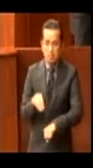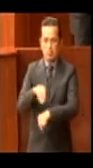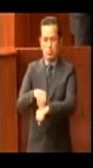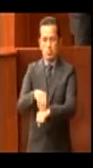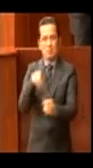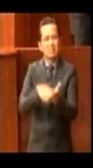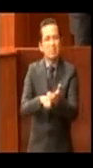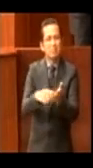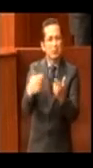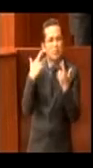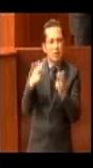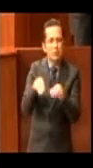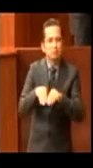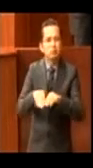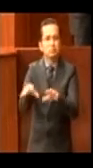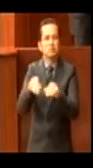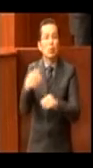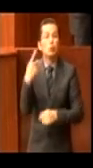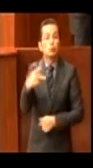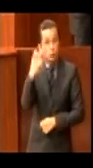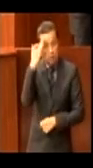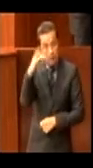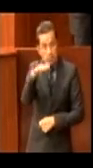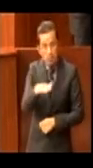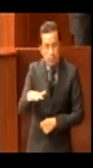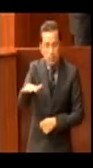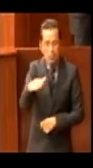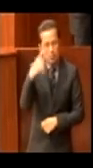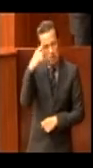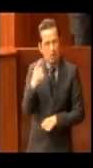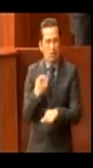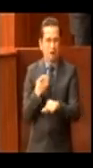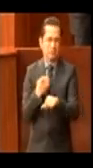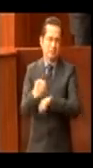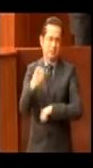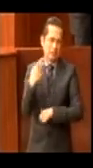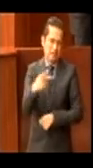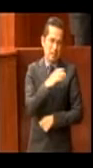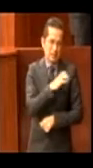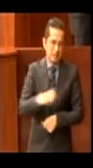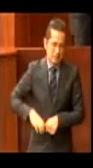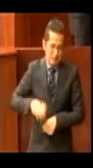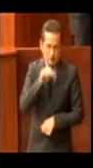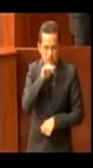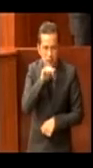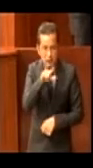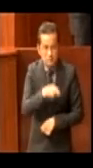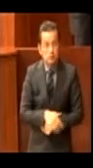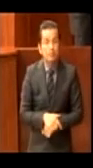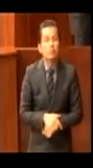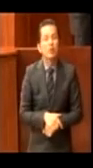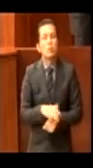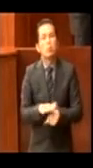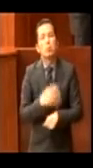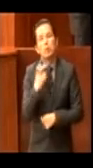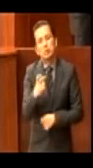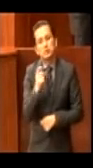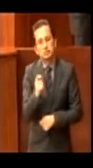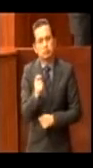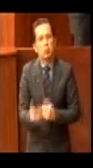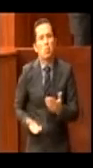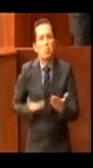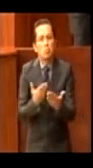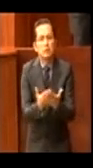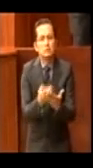que correspondía al período de campaña para promocionar las candidaturas de jalisco por eso pone la